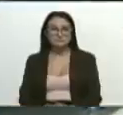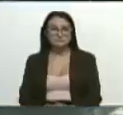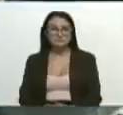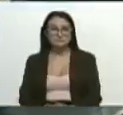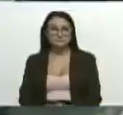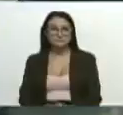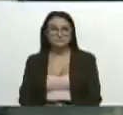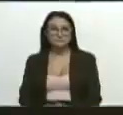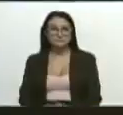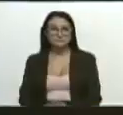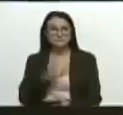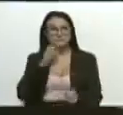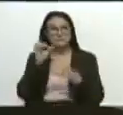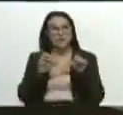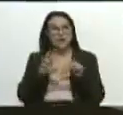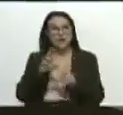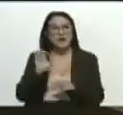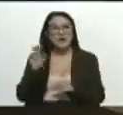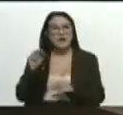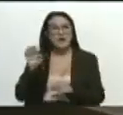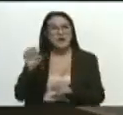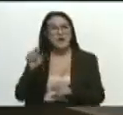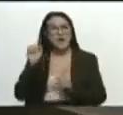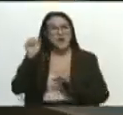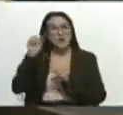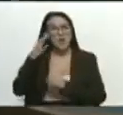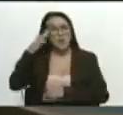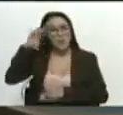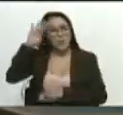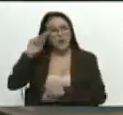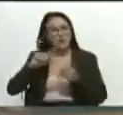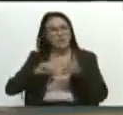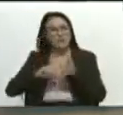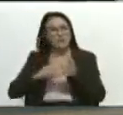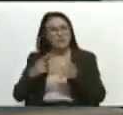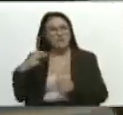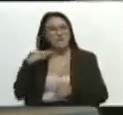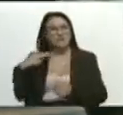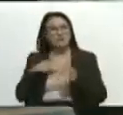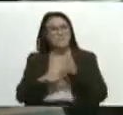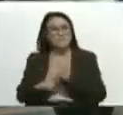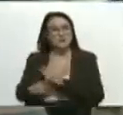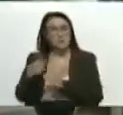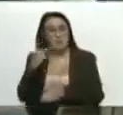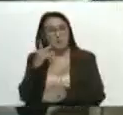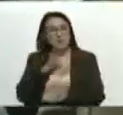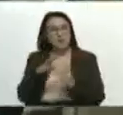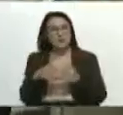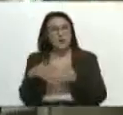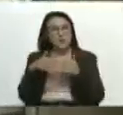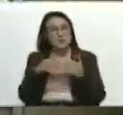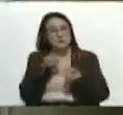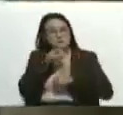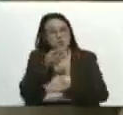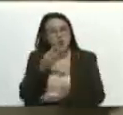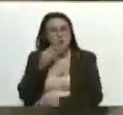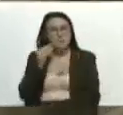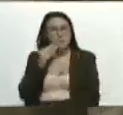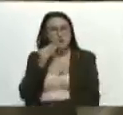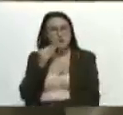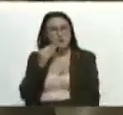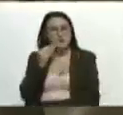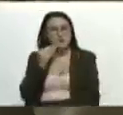Bien, era la intervención de René González, héroe cubano y víctima de presión política en Estados Unidos, quien relataba su experiencia también